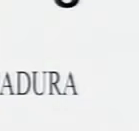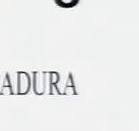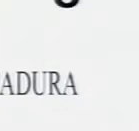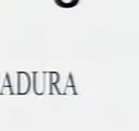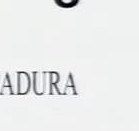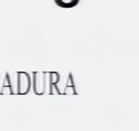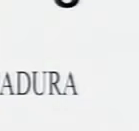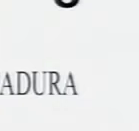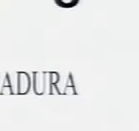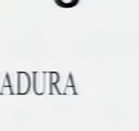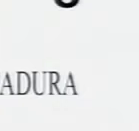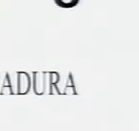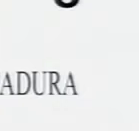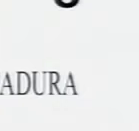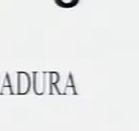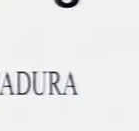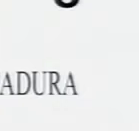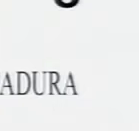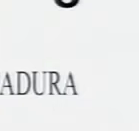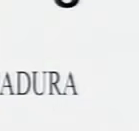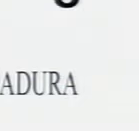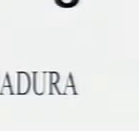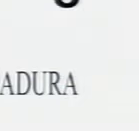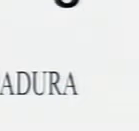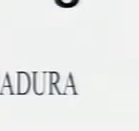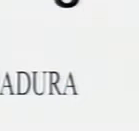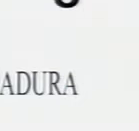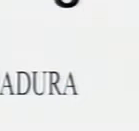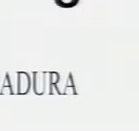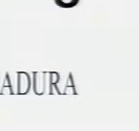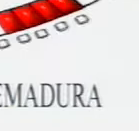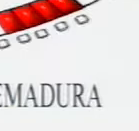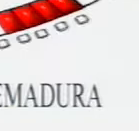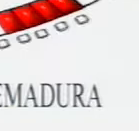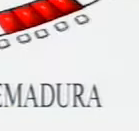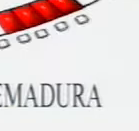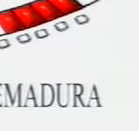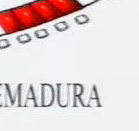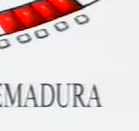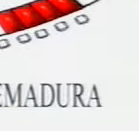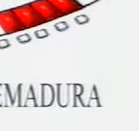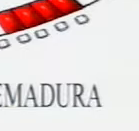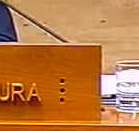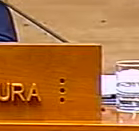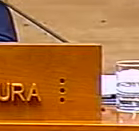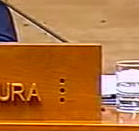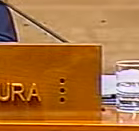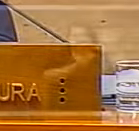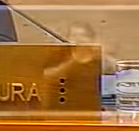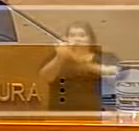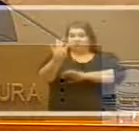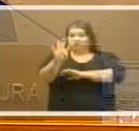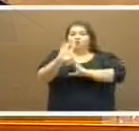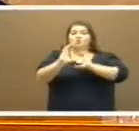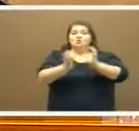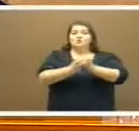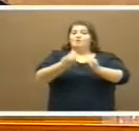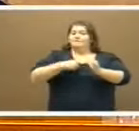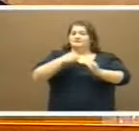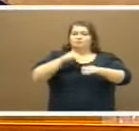3. Queda rechazado el conjunto de enmiendas. Someto a la consideración de la Cámara, señoría, la enmienda número 84 del mismo grupo